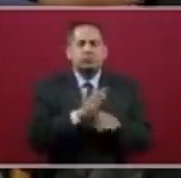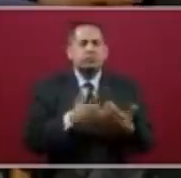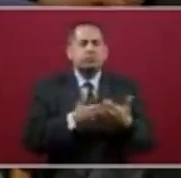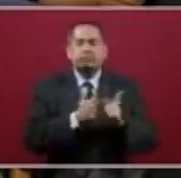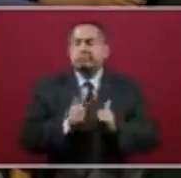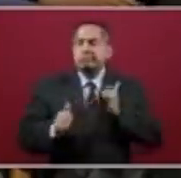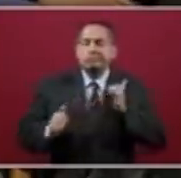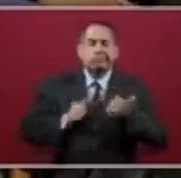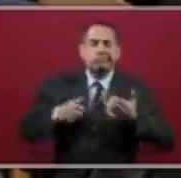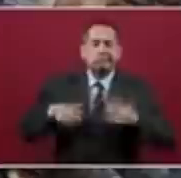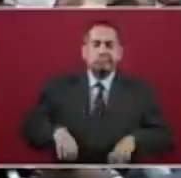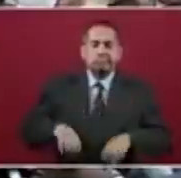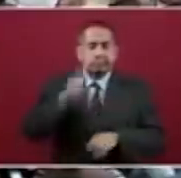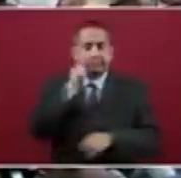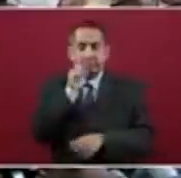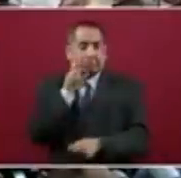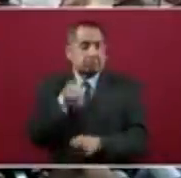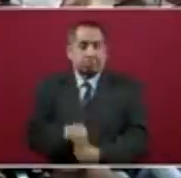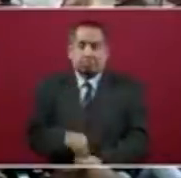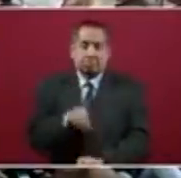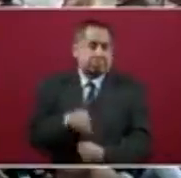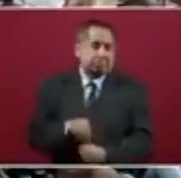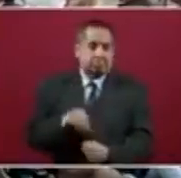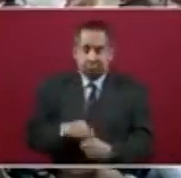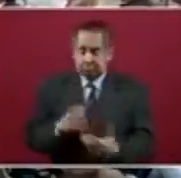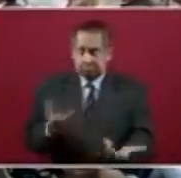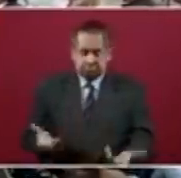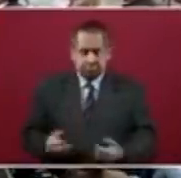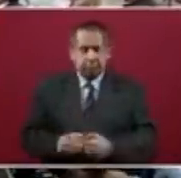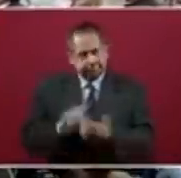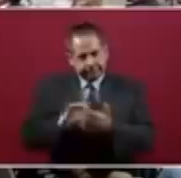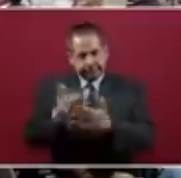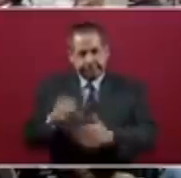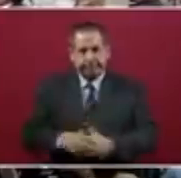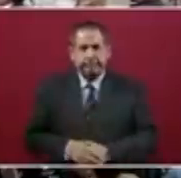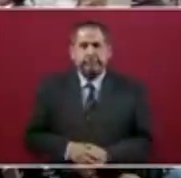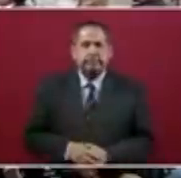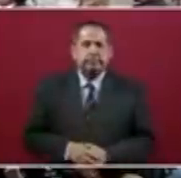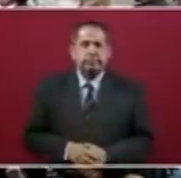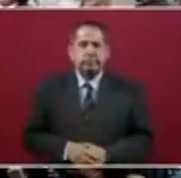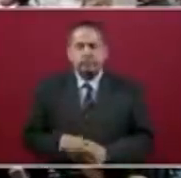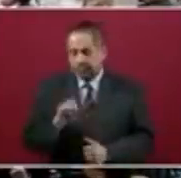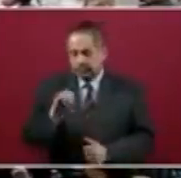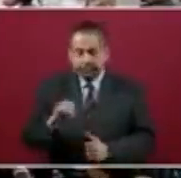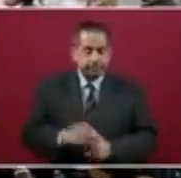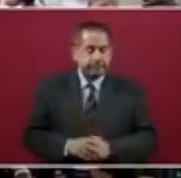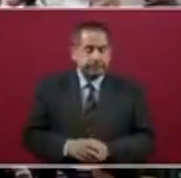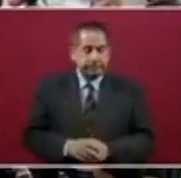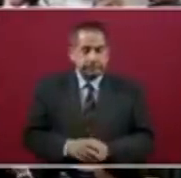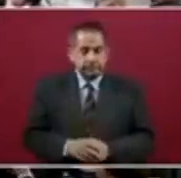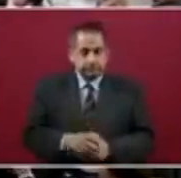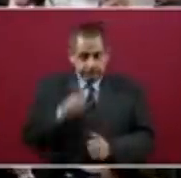porque siempre estuvo reservada toda esta información. Gracias. Sí,